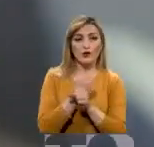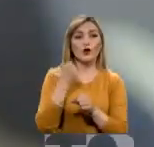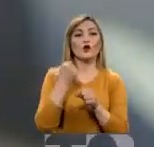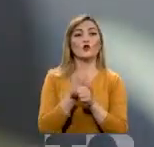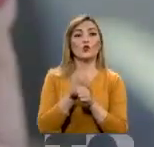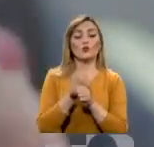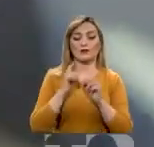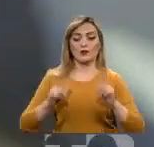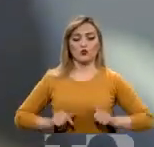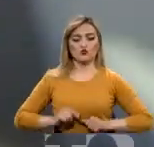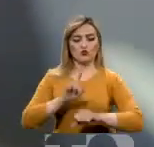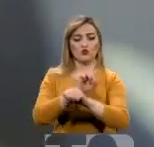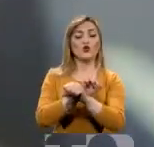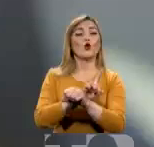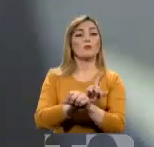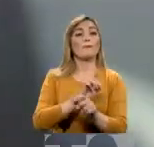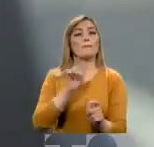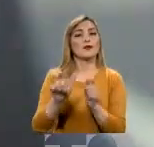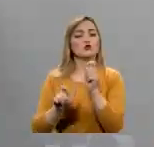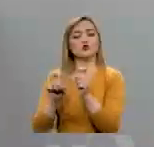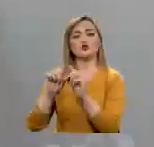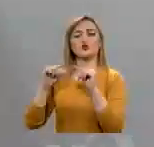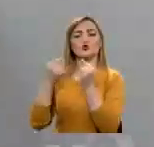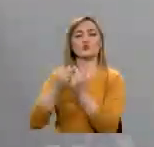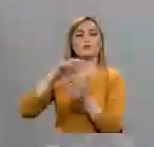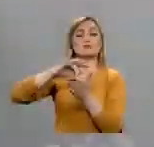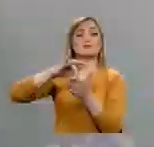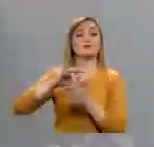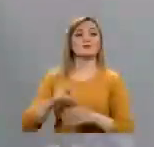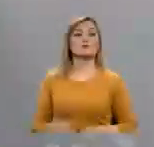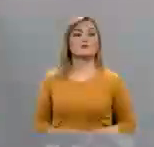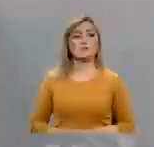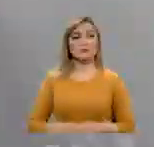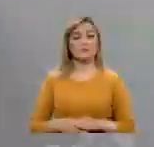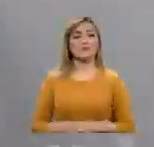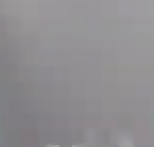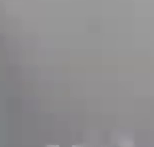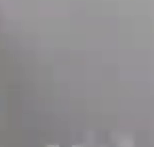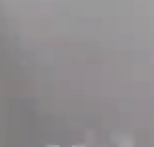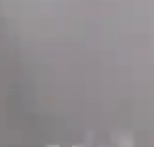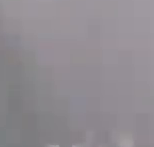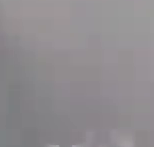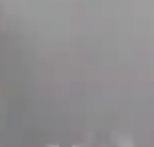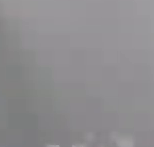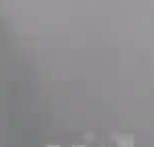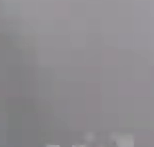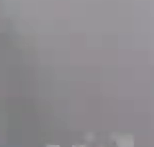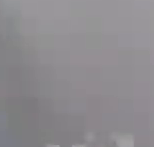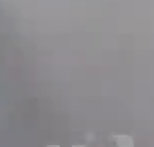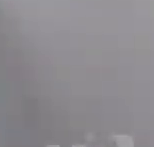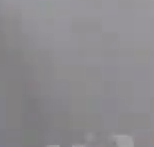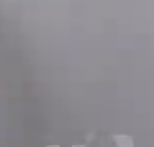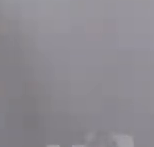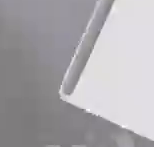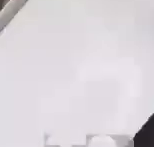trabajadores de la salud y personas que formen parte de grupos de alto riesgo. Angie Torres, 24 horas.